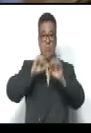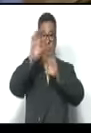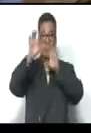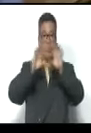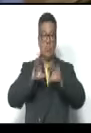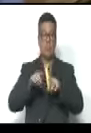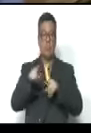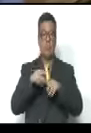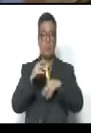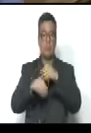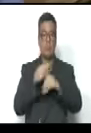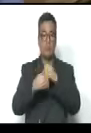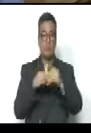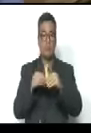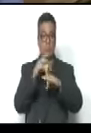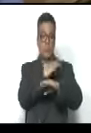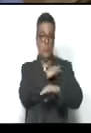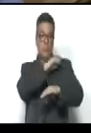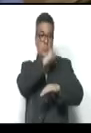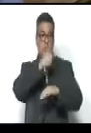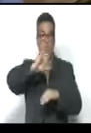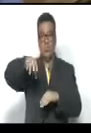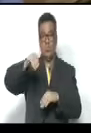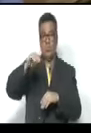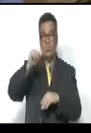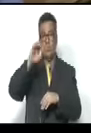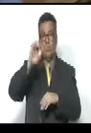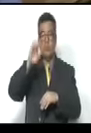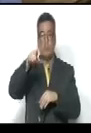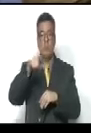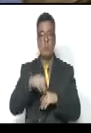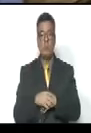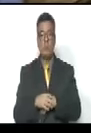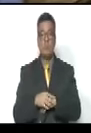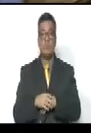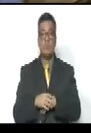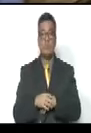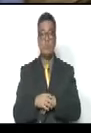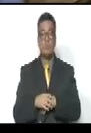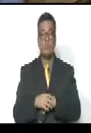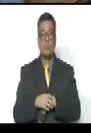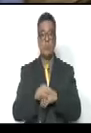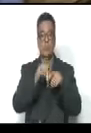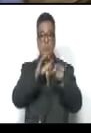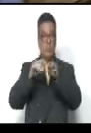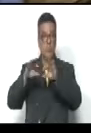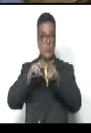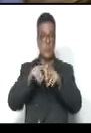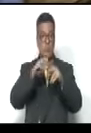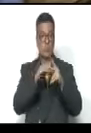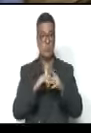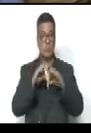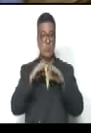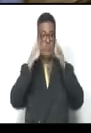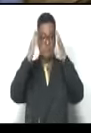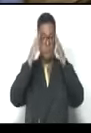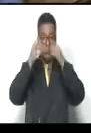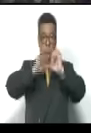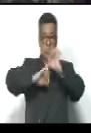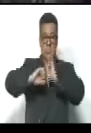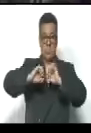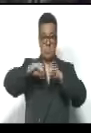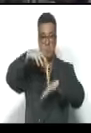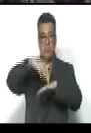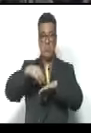Nación, suscritas por el mayor general José Adelino Ornelas Ferreira, secretario general del Consejo de Defensa de